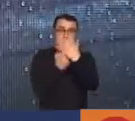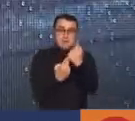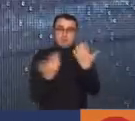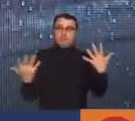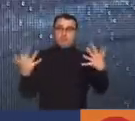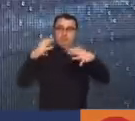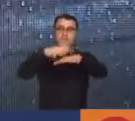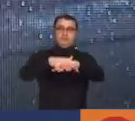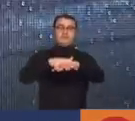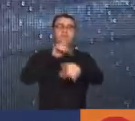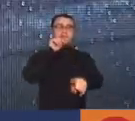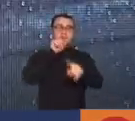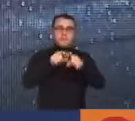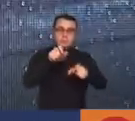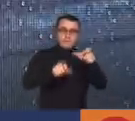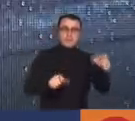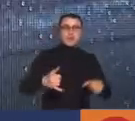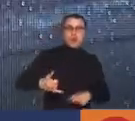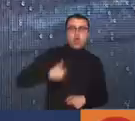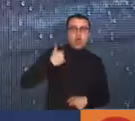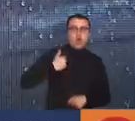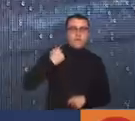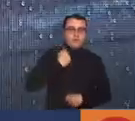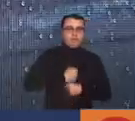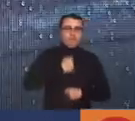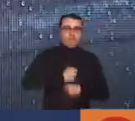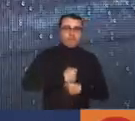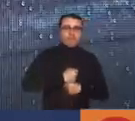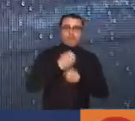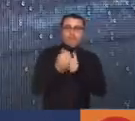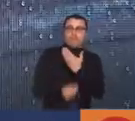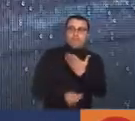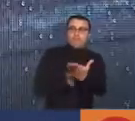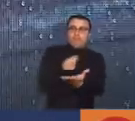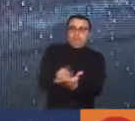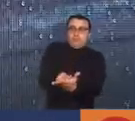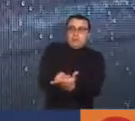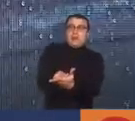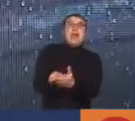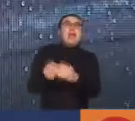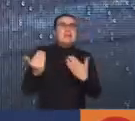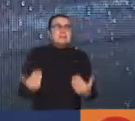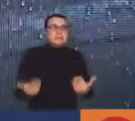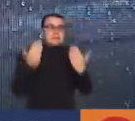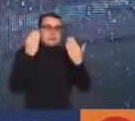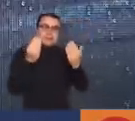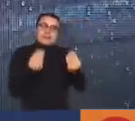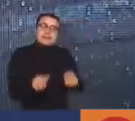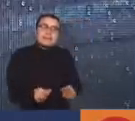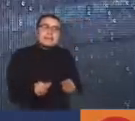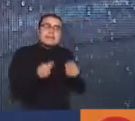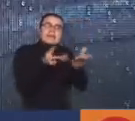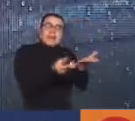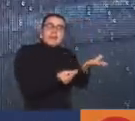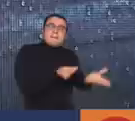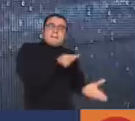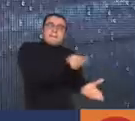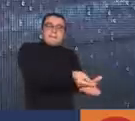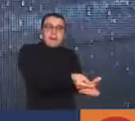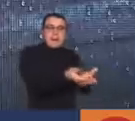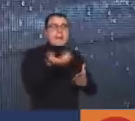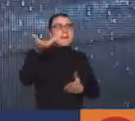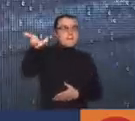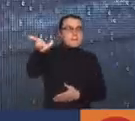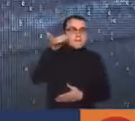de los trabajadores jóvenes sirvan para pensionar, sirvan para pagar